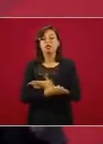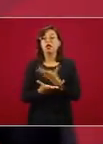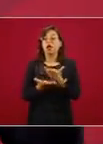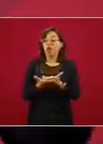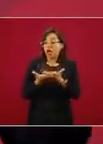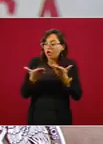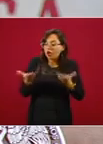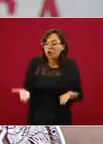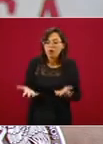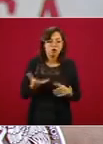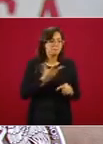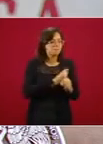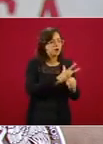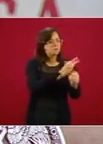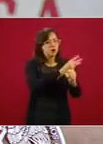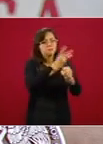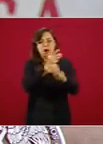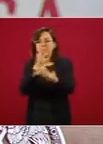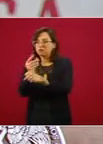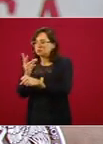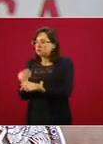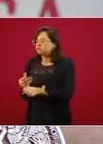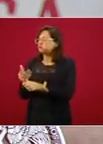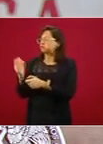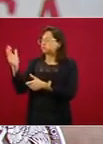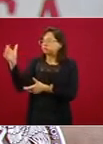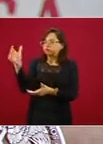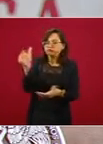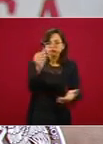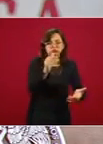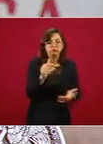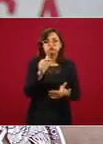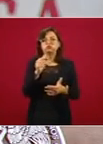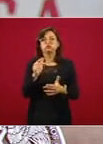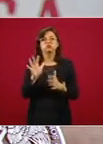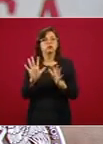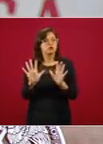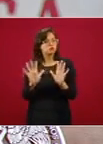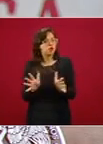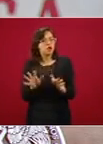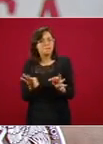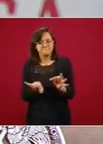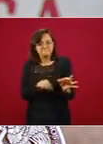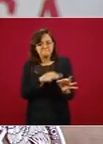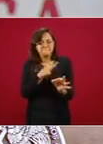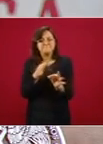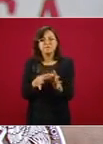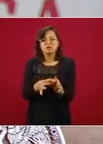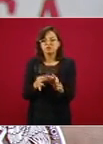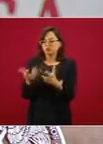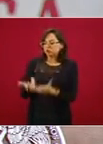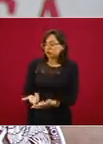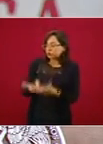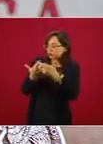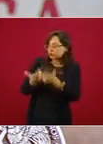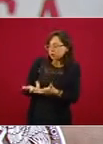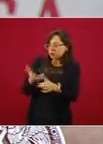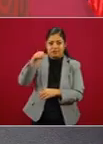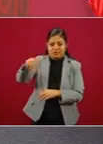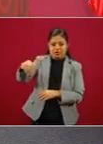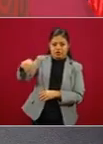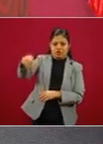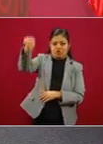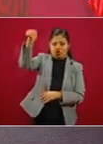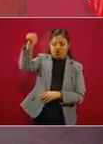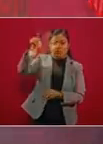poder y ese poder tiene límites y debe sujetarse a esos límites, porque esa, la función que tiene ahora se la dio el pueblo de México con el voto mayoritario,